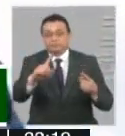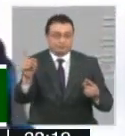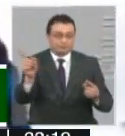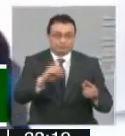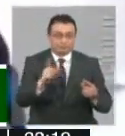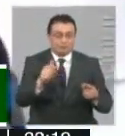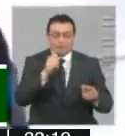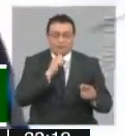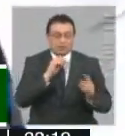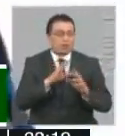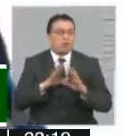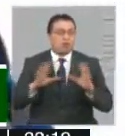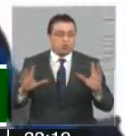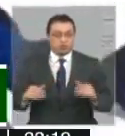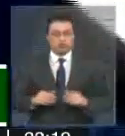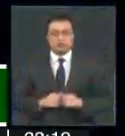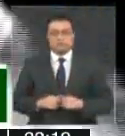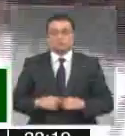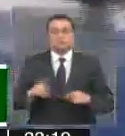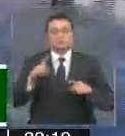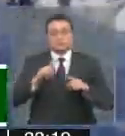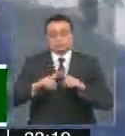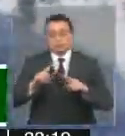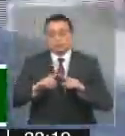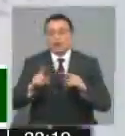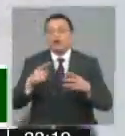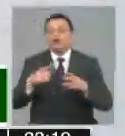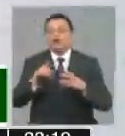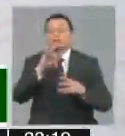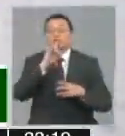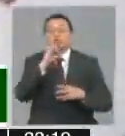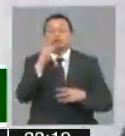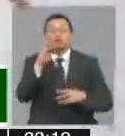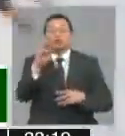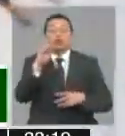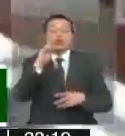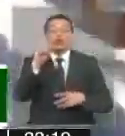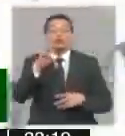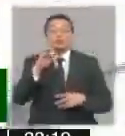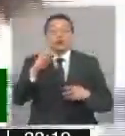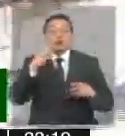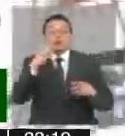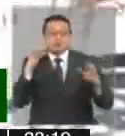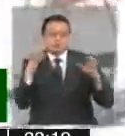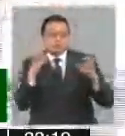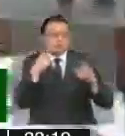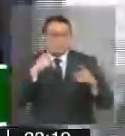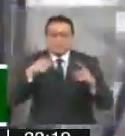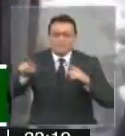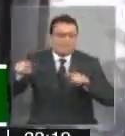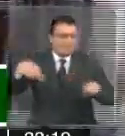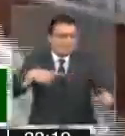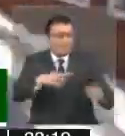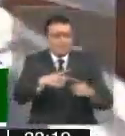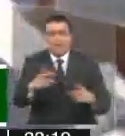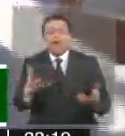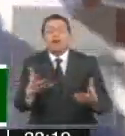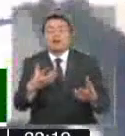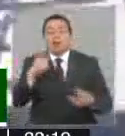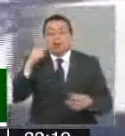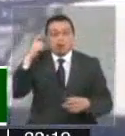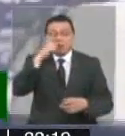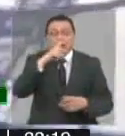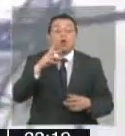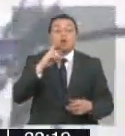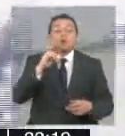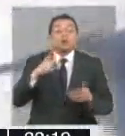están lejos. ¿Y otros tipos de turismo extremo que tú hayas querido hacer y que haya sido complicado? En